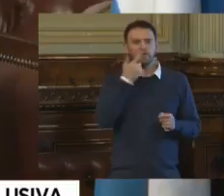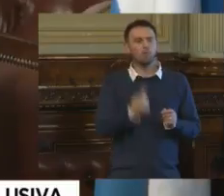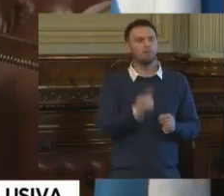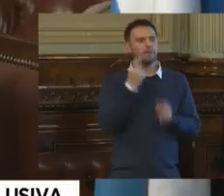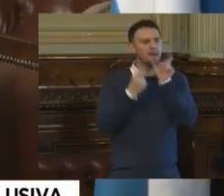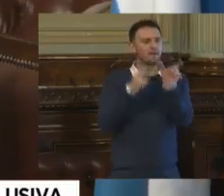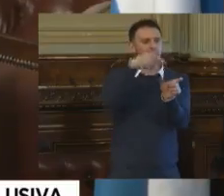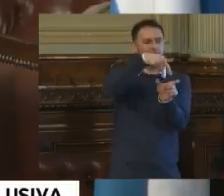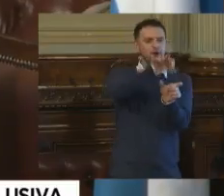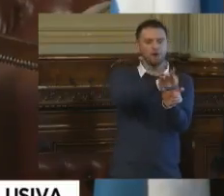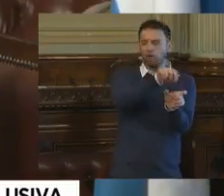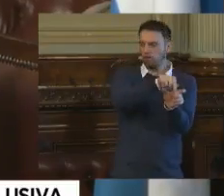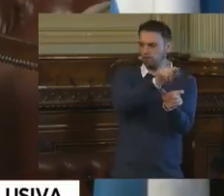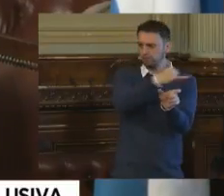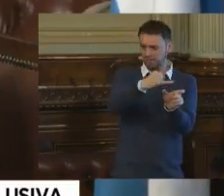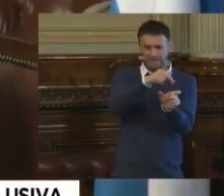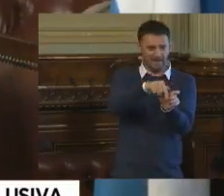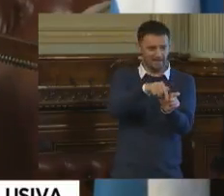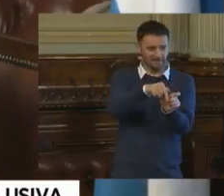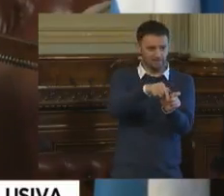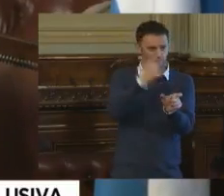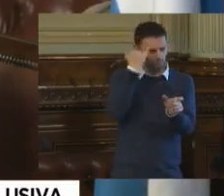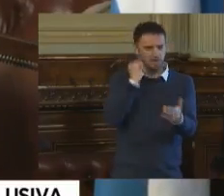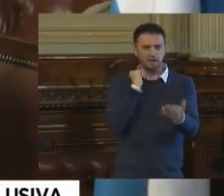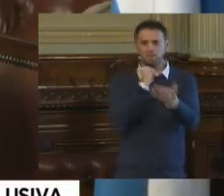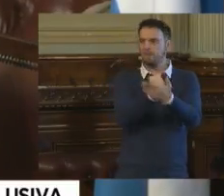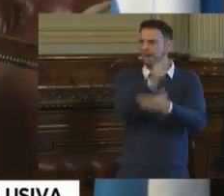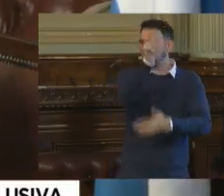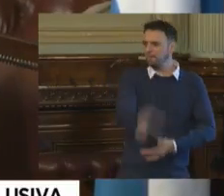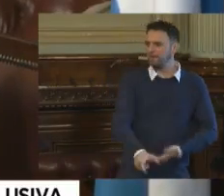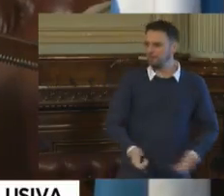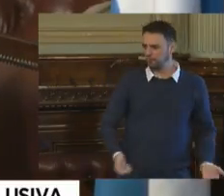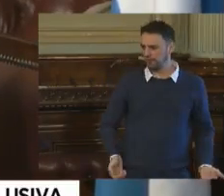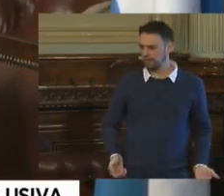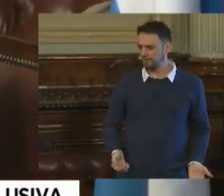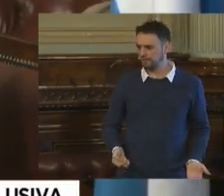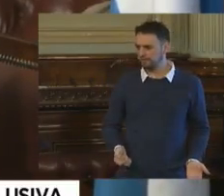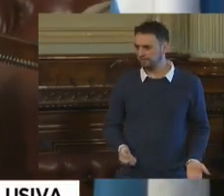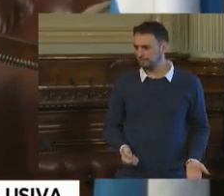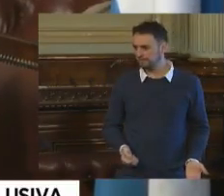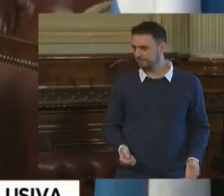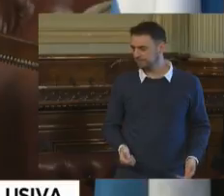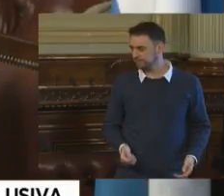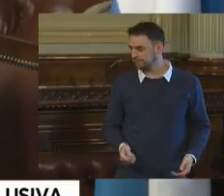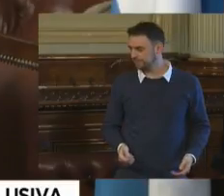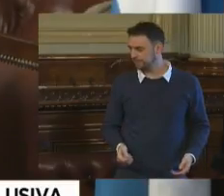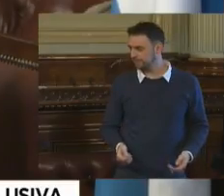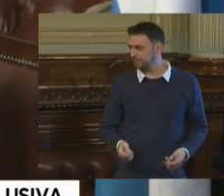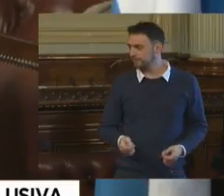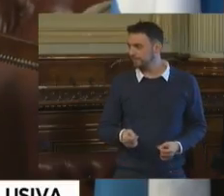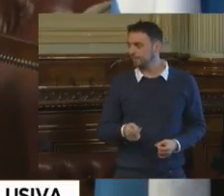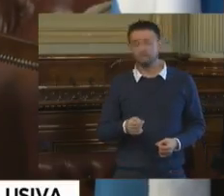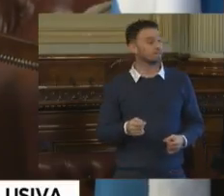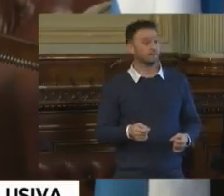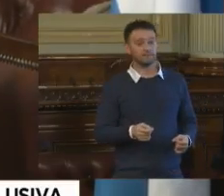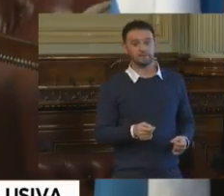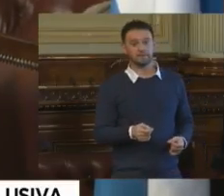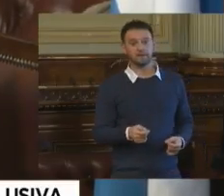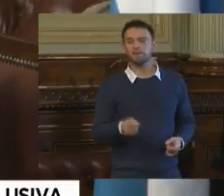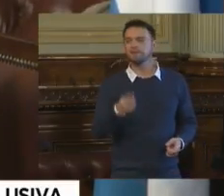momento nos parecía que era como el lenguaje adecuado pretendíamos no estigmatizar no se sabe bien si verdaderamente